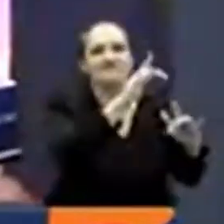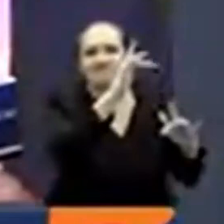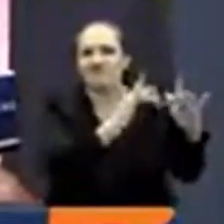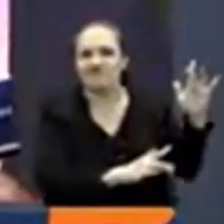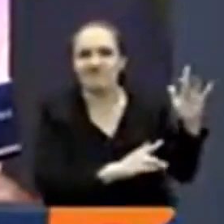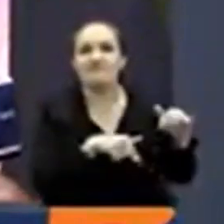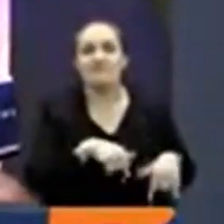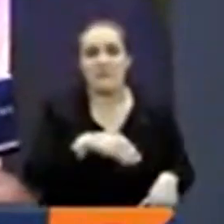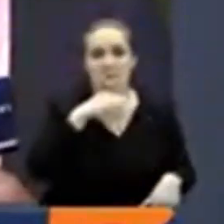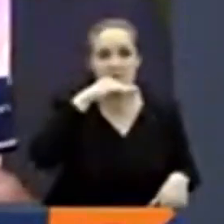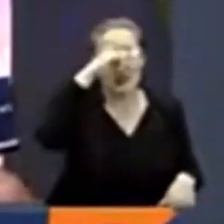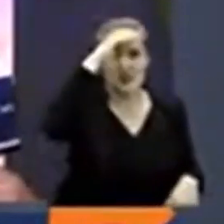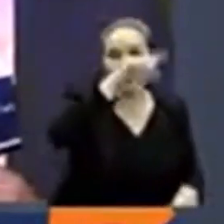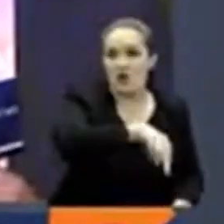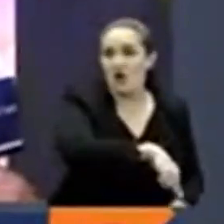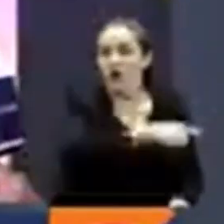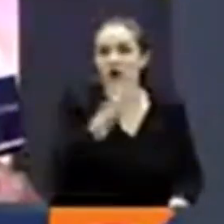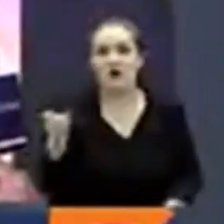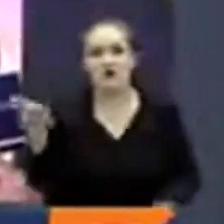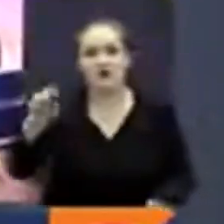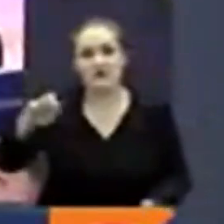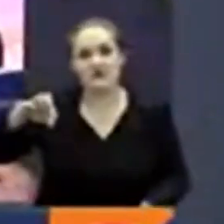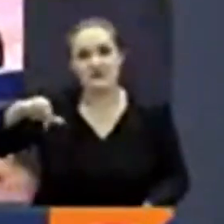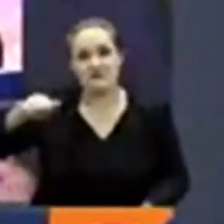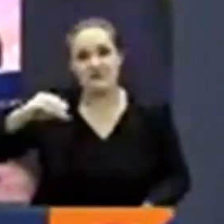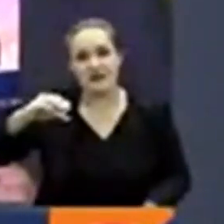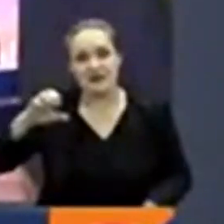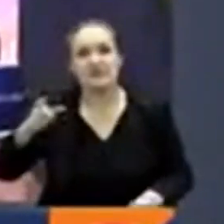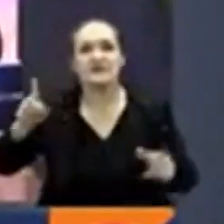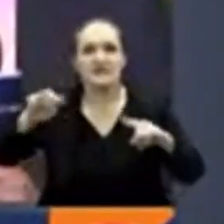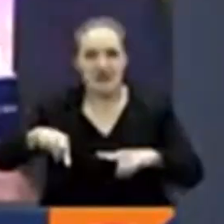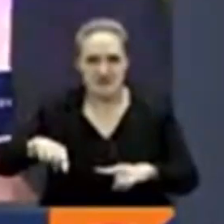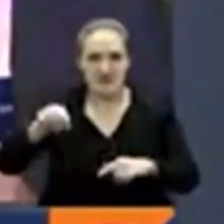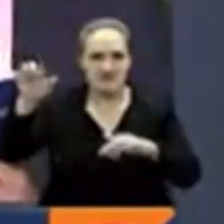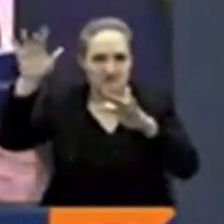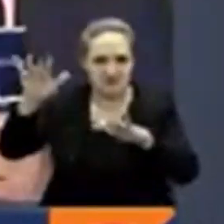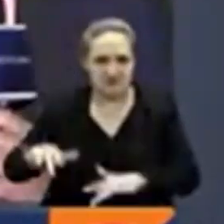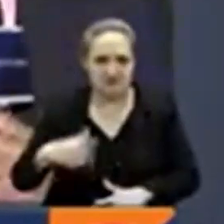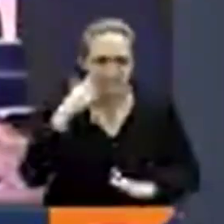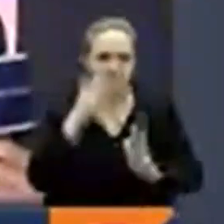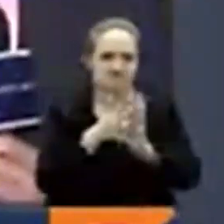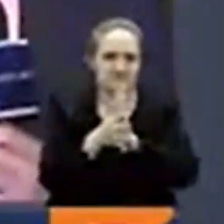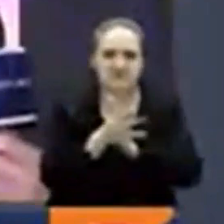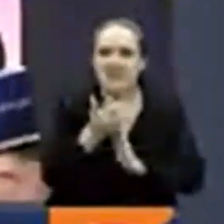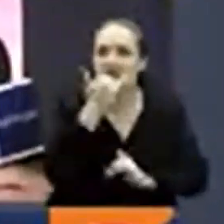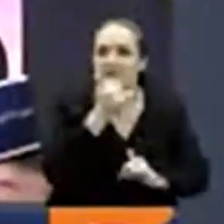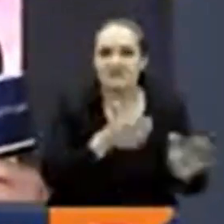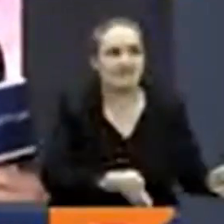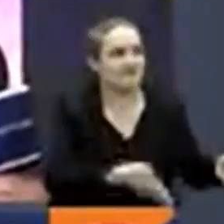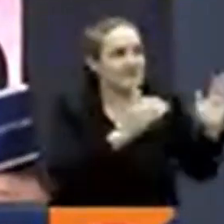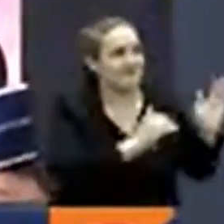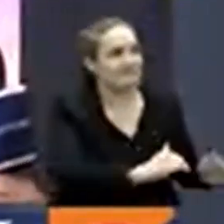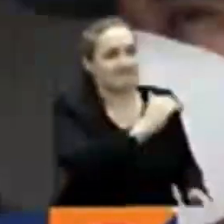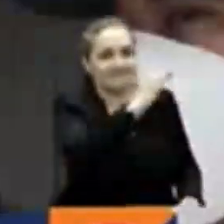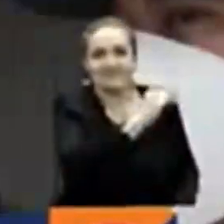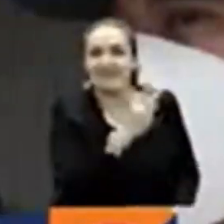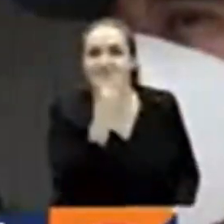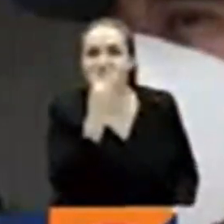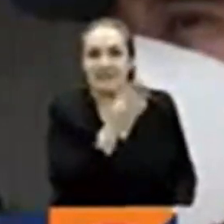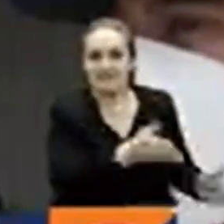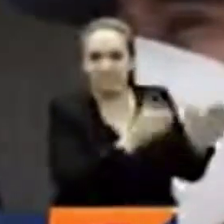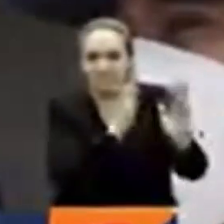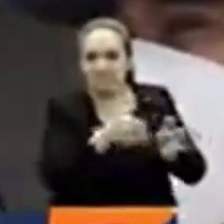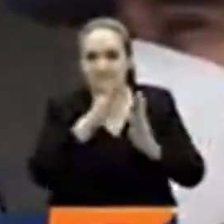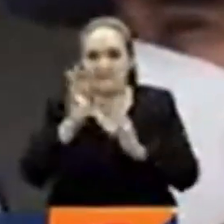Medellín, junto al edificio Space. Esto fue lo que ocurrió y todo el operativo de la implosión del edificio Continental Towers.